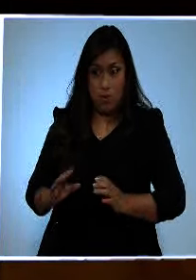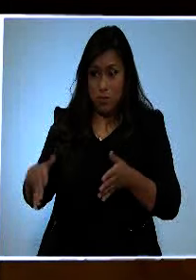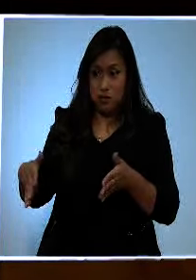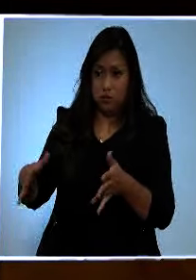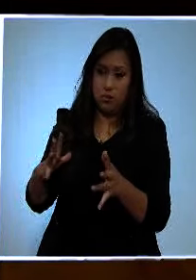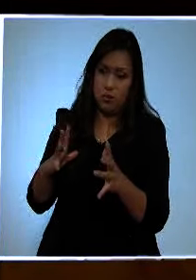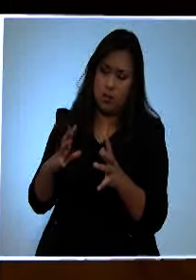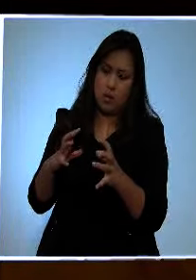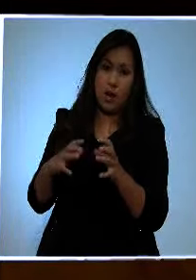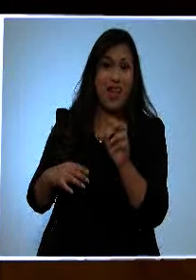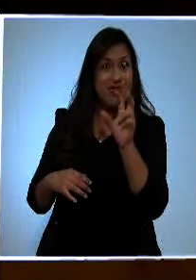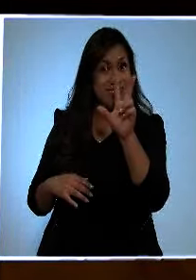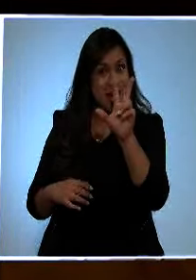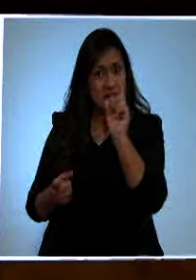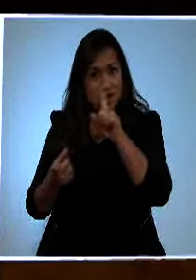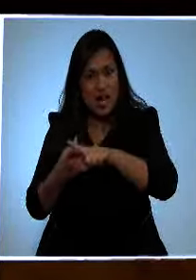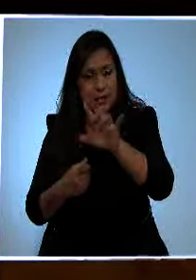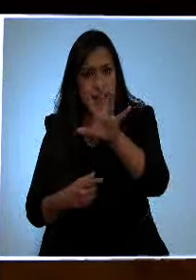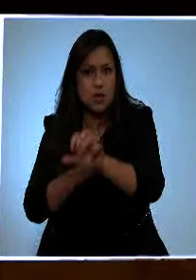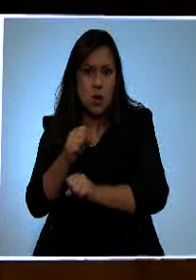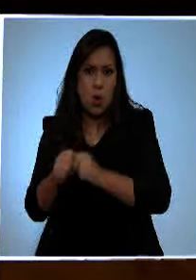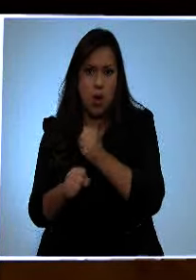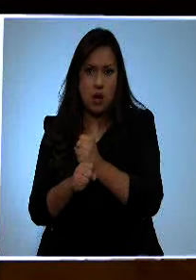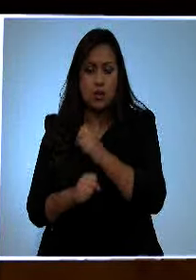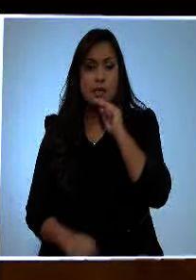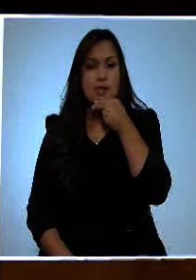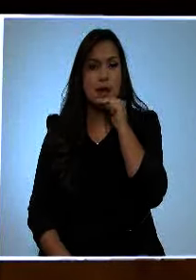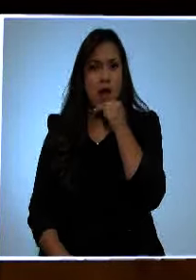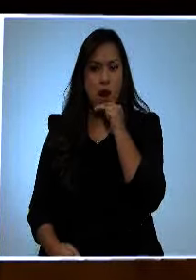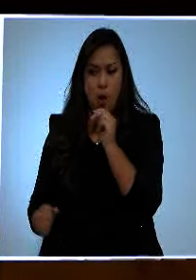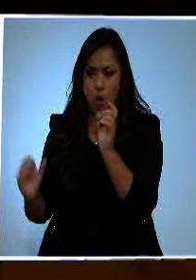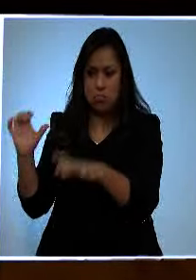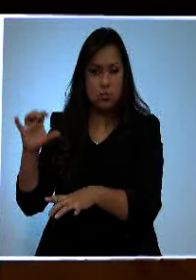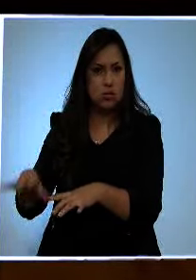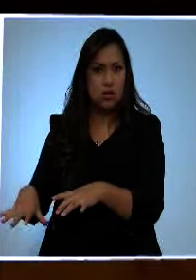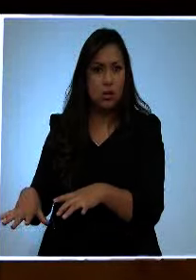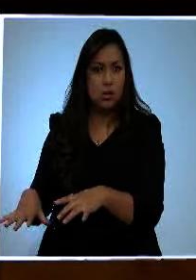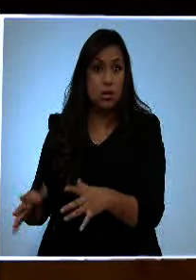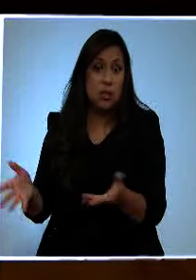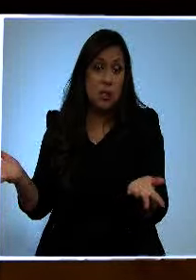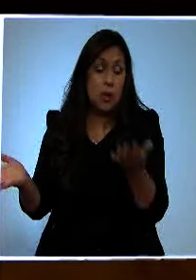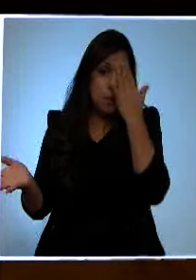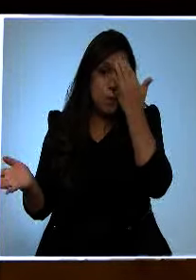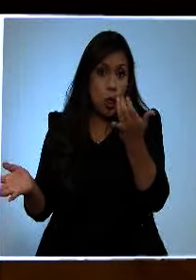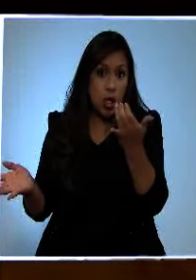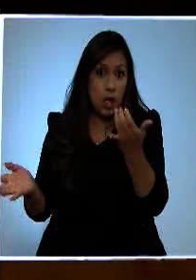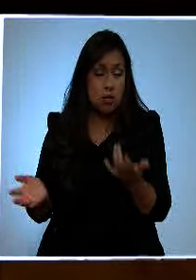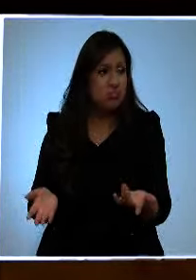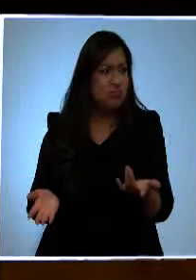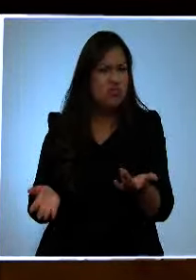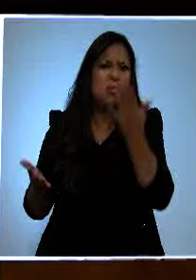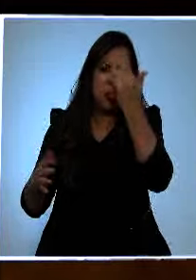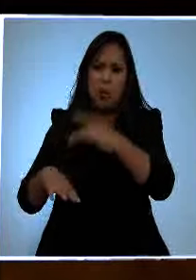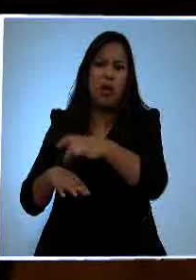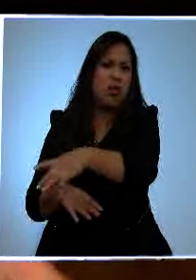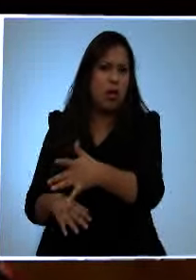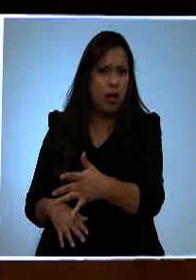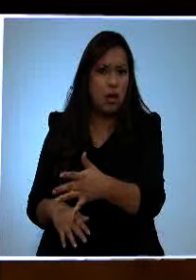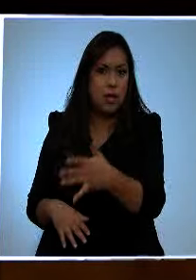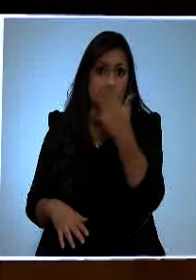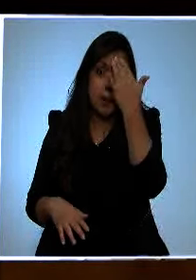años en un congelador y están ahí porque nadie como dice el doctor Hernández nadie ha tenido la la